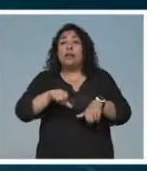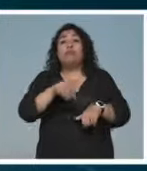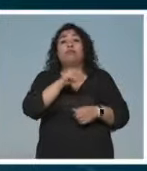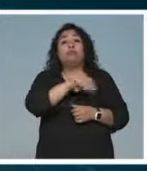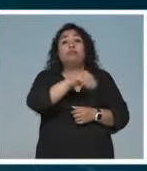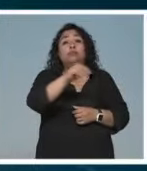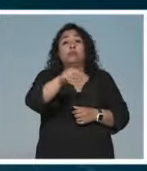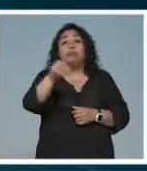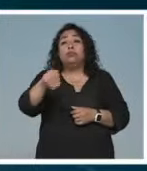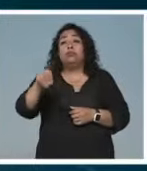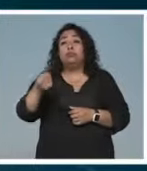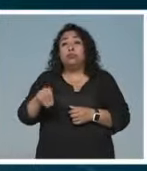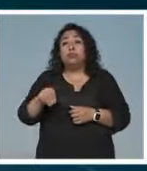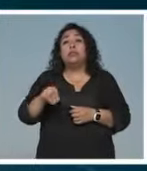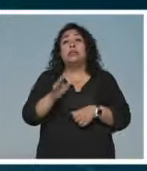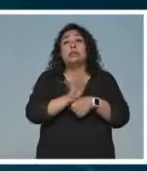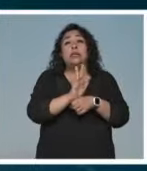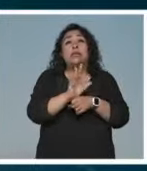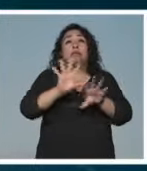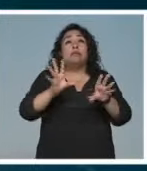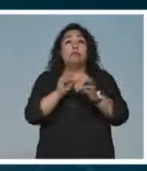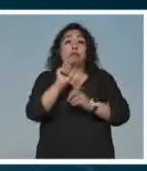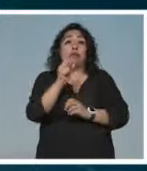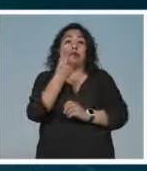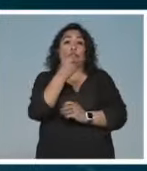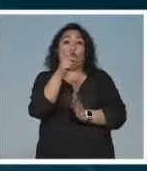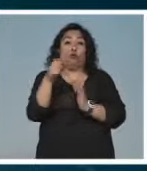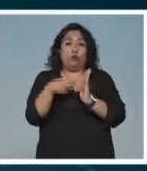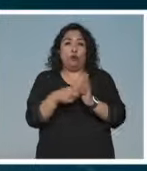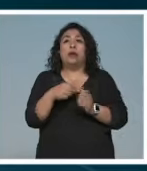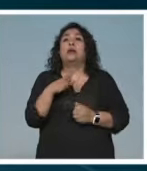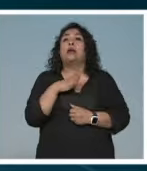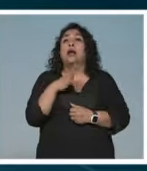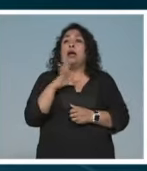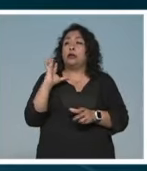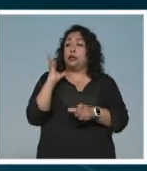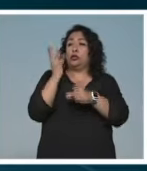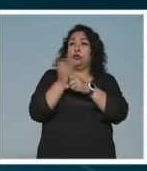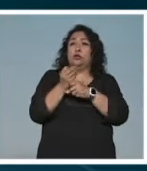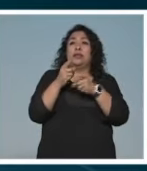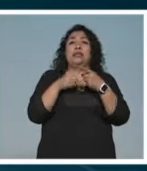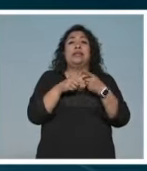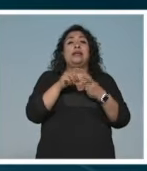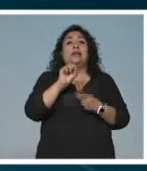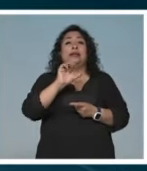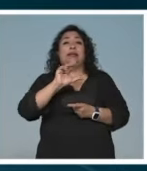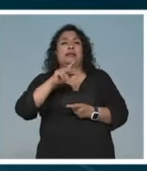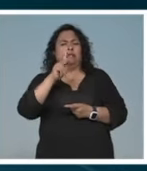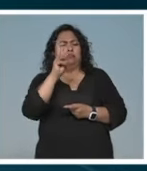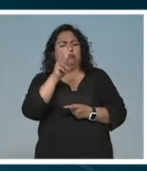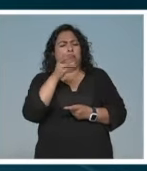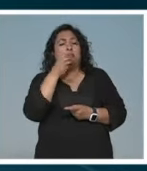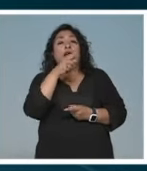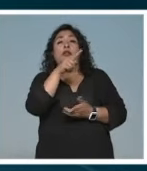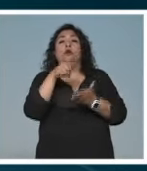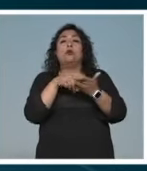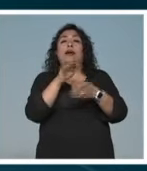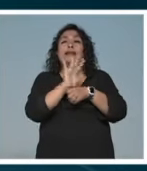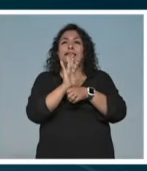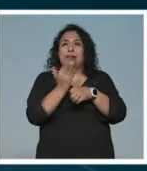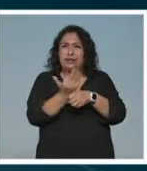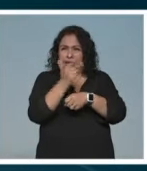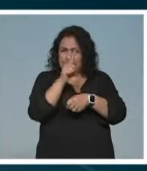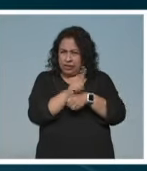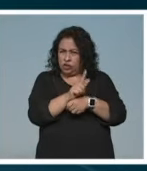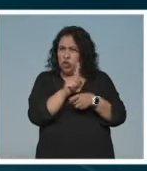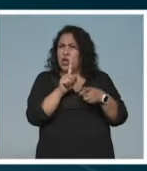circuito cinéfilo conformado por 22 sedes. Tendremos la retrospectiva de Line Sachs, que me parece que es fascinante, que estará en Cineteca Nacional, en